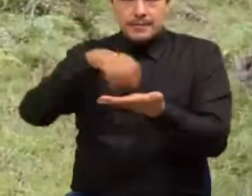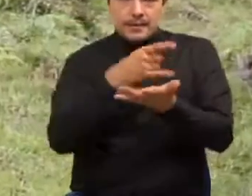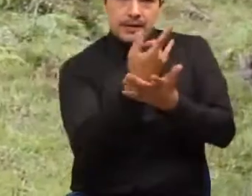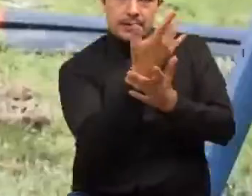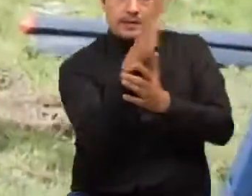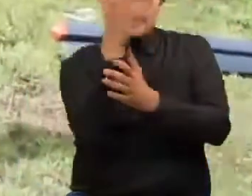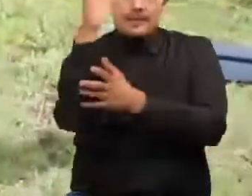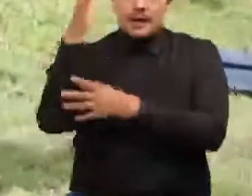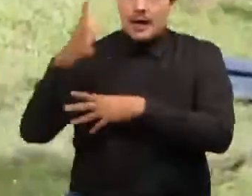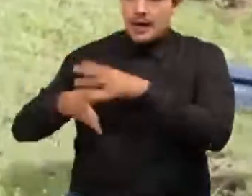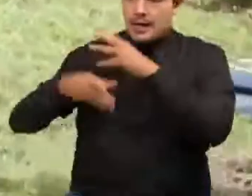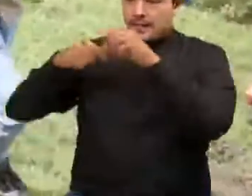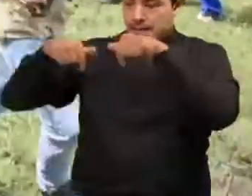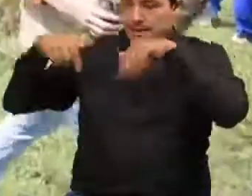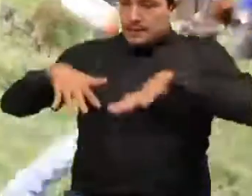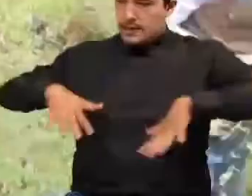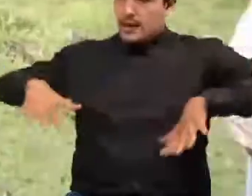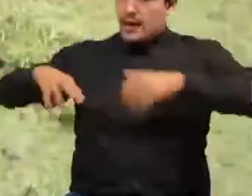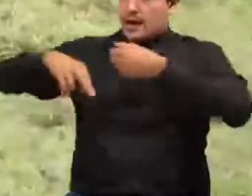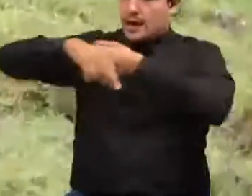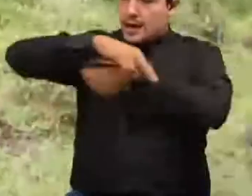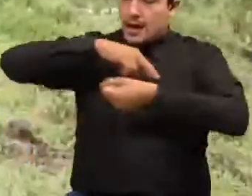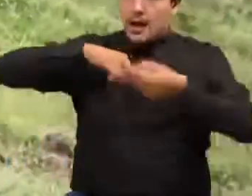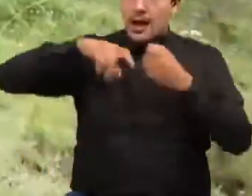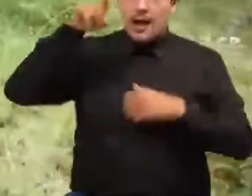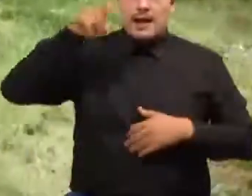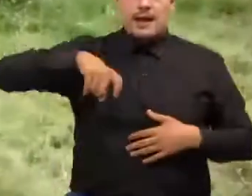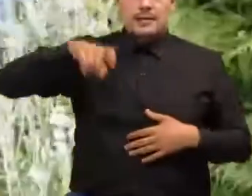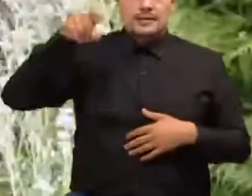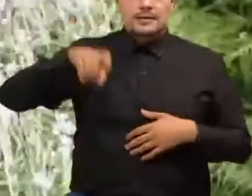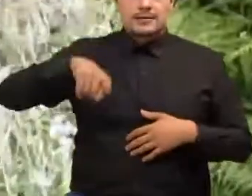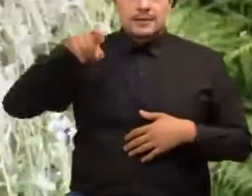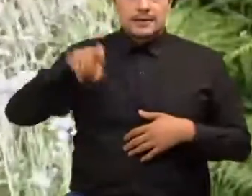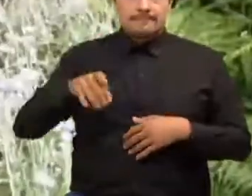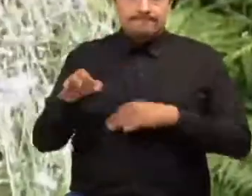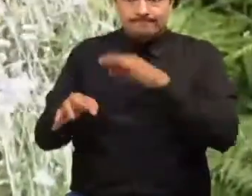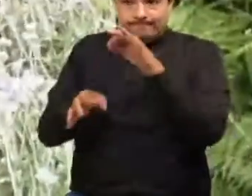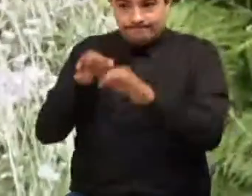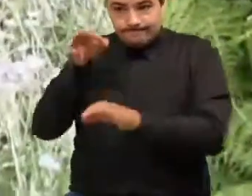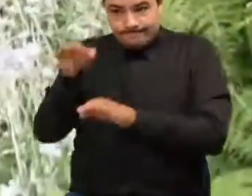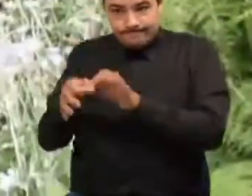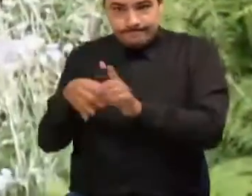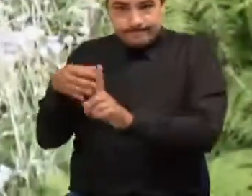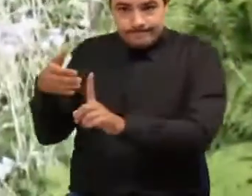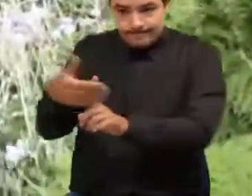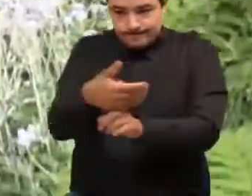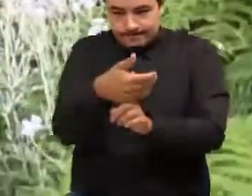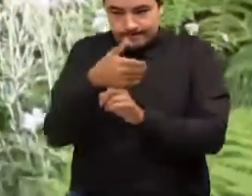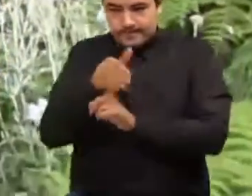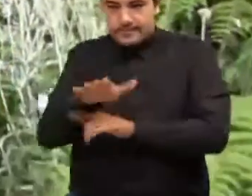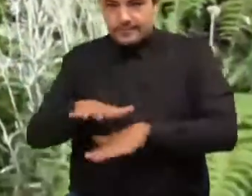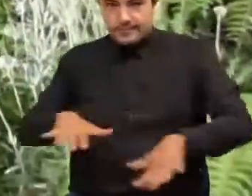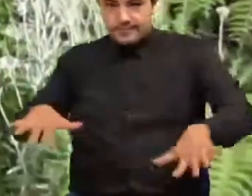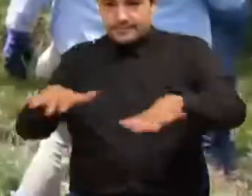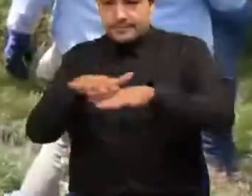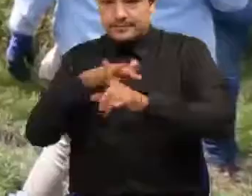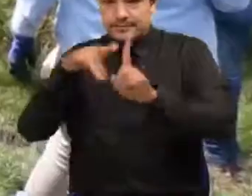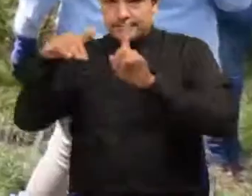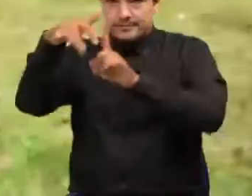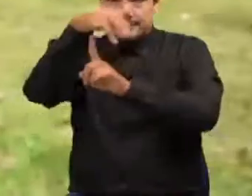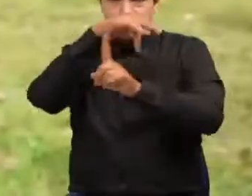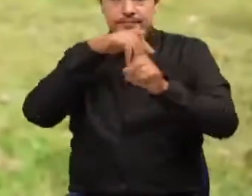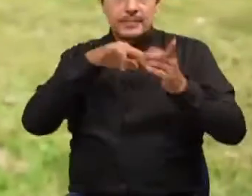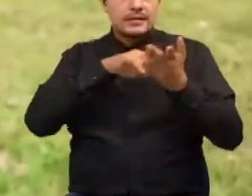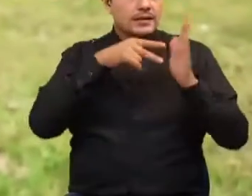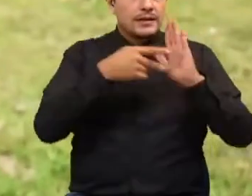pues acá en la región se requiere la conservación y la protección de estas áreas. Nos significa a nosotros más que